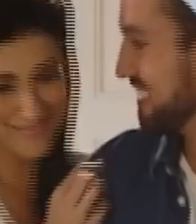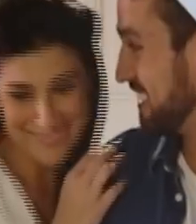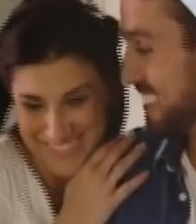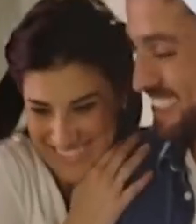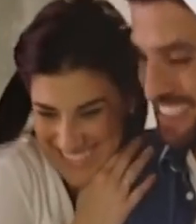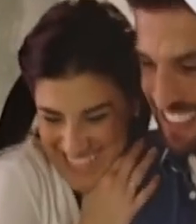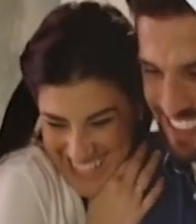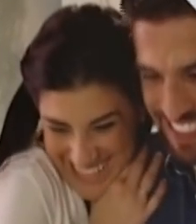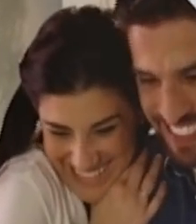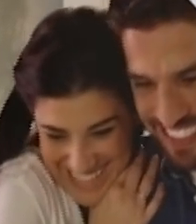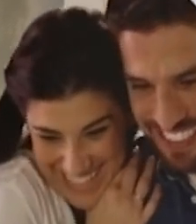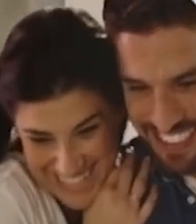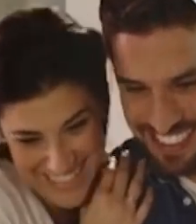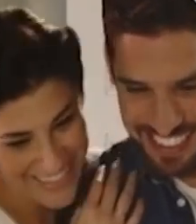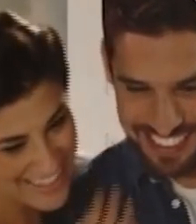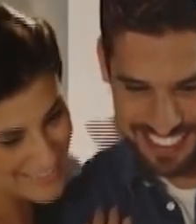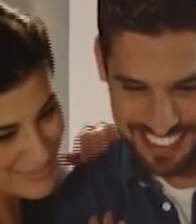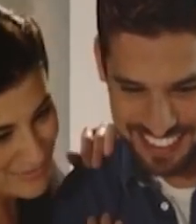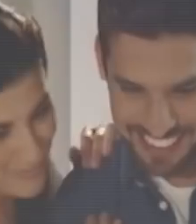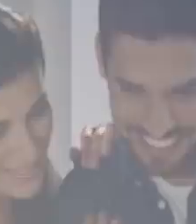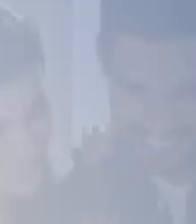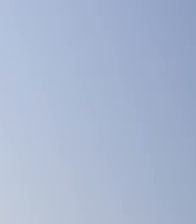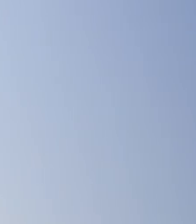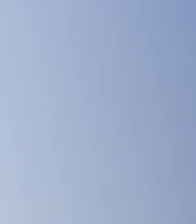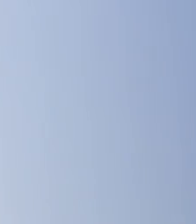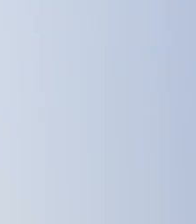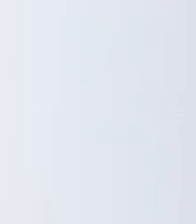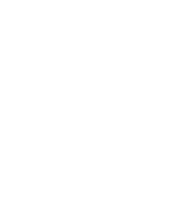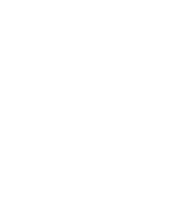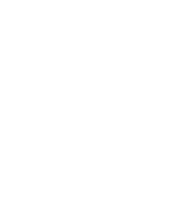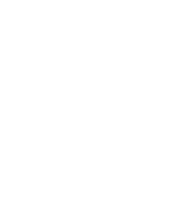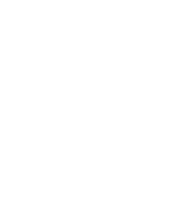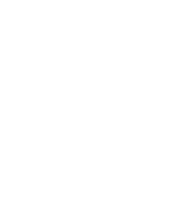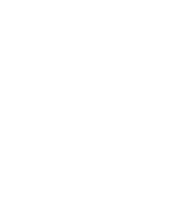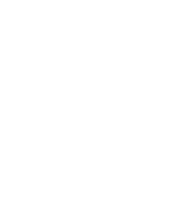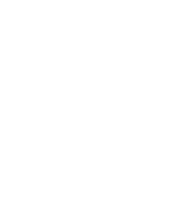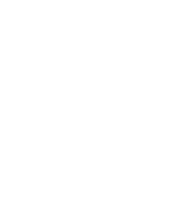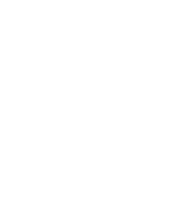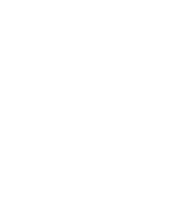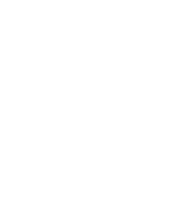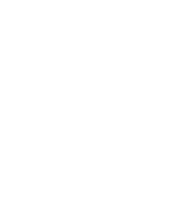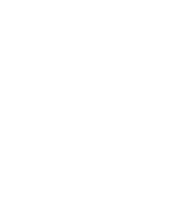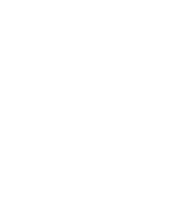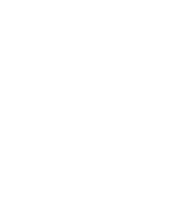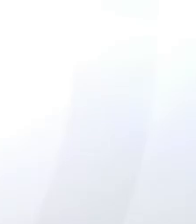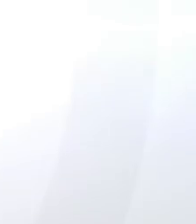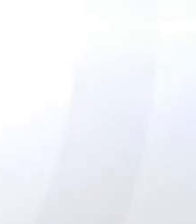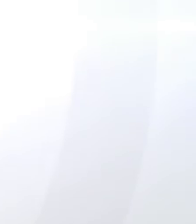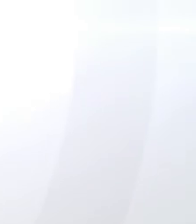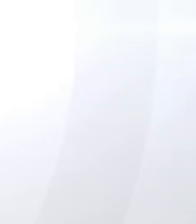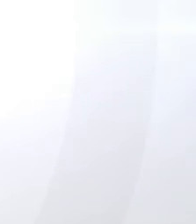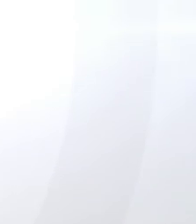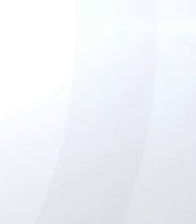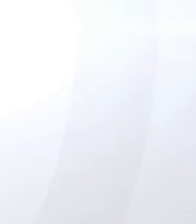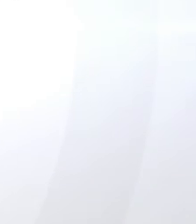Móvil y haga realidad su proyecto de vivienda. Somos el Banco de Costa Rica.